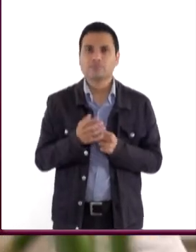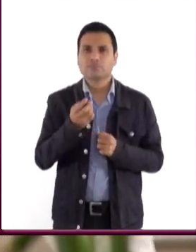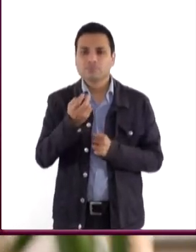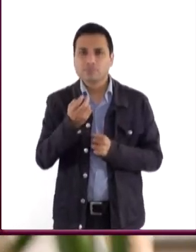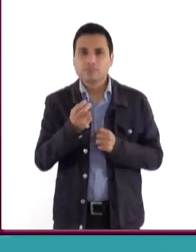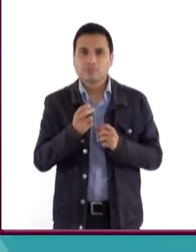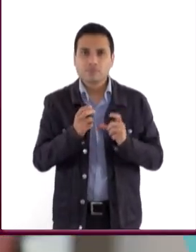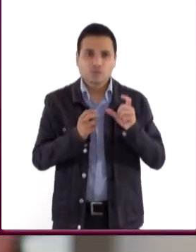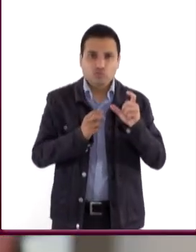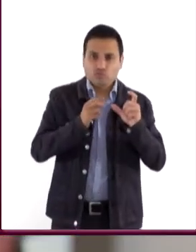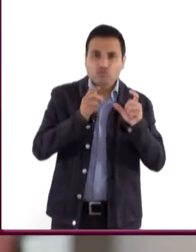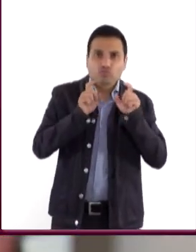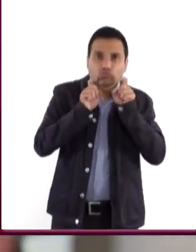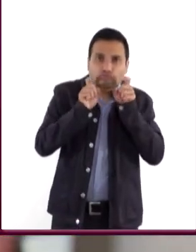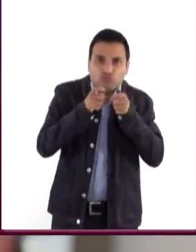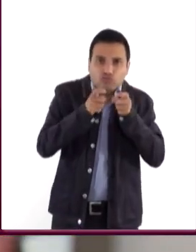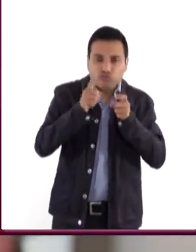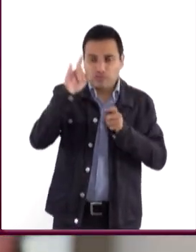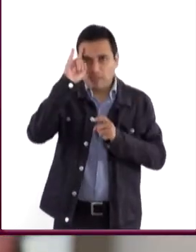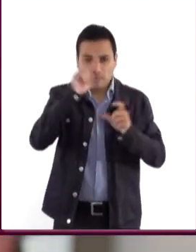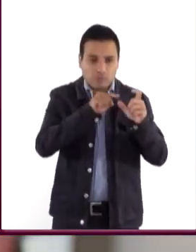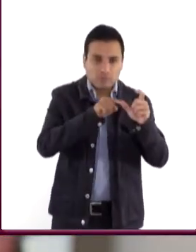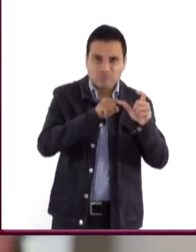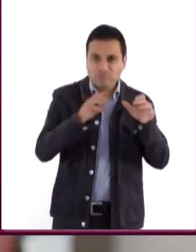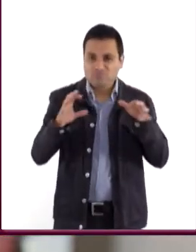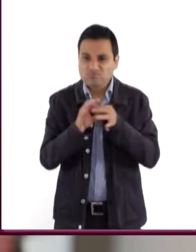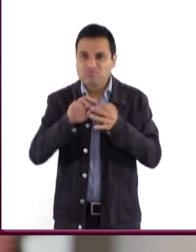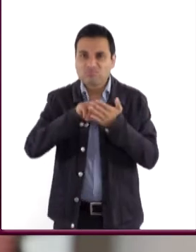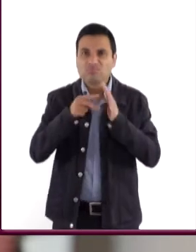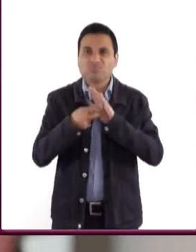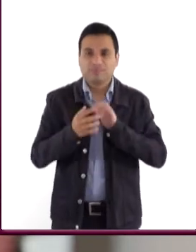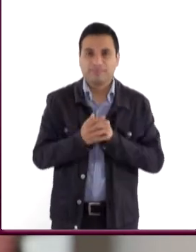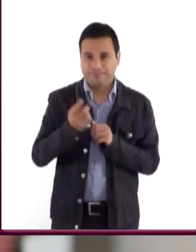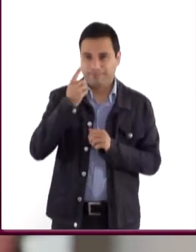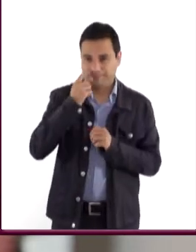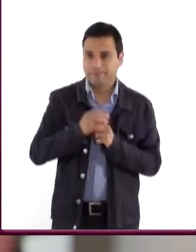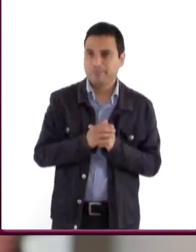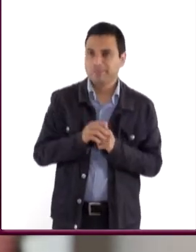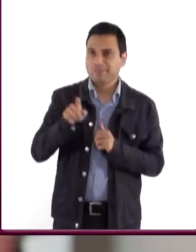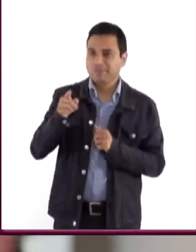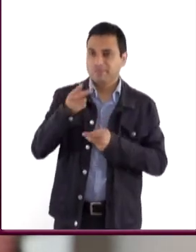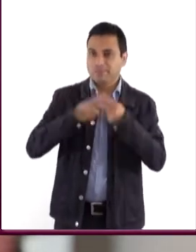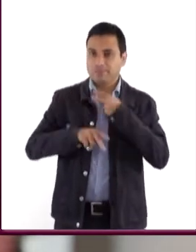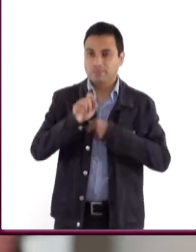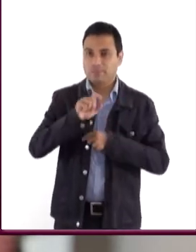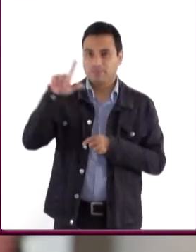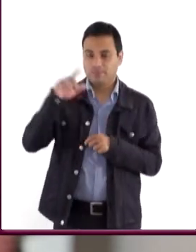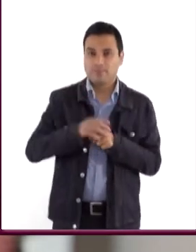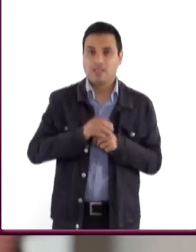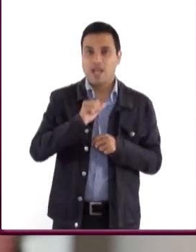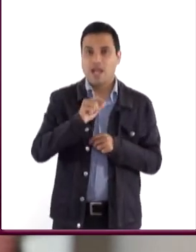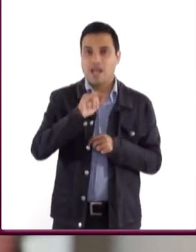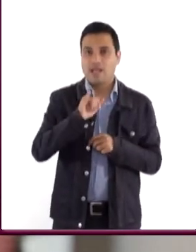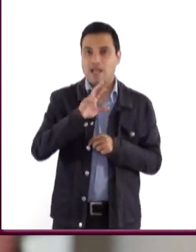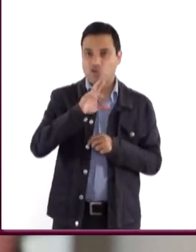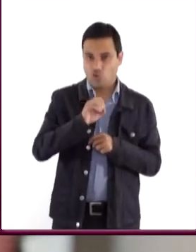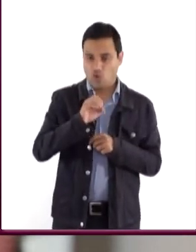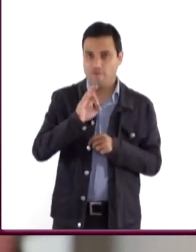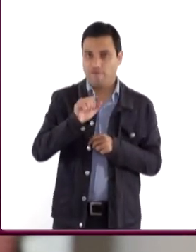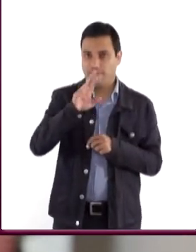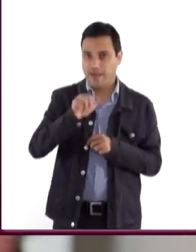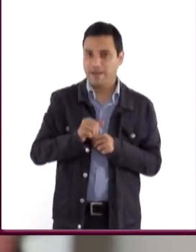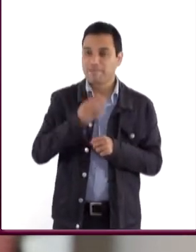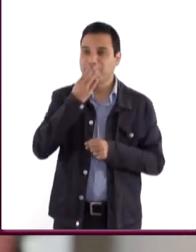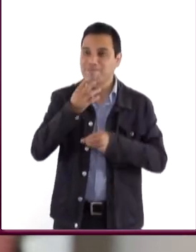este bichito. Hoy tenemos como invitado a Alejandro Fara, diseñador astronómico del Instituto de Astronomía de la UNAM. ¿Qué tal,